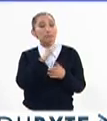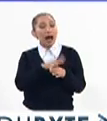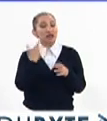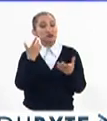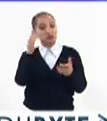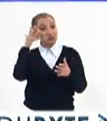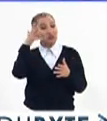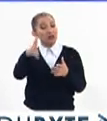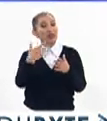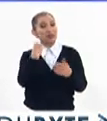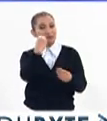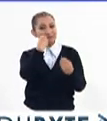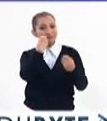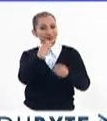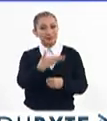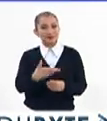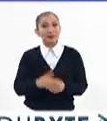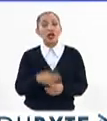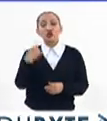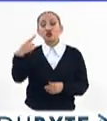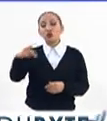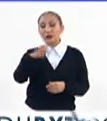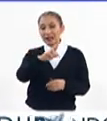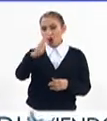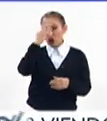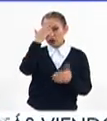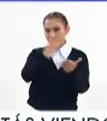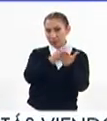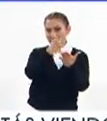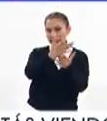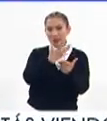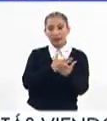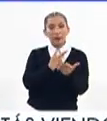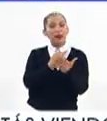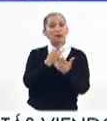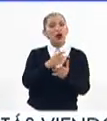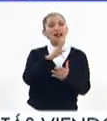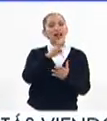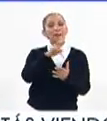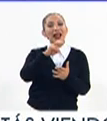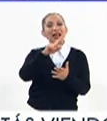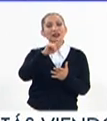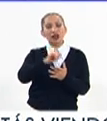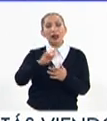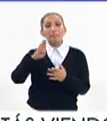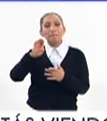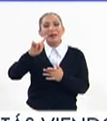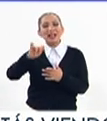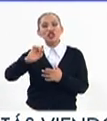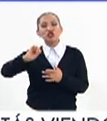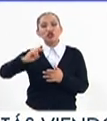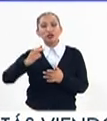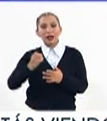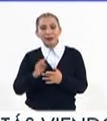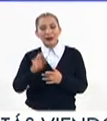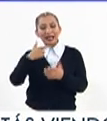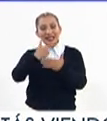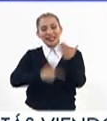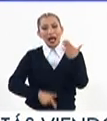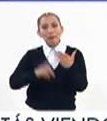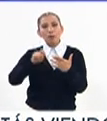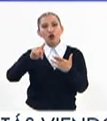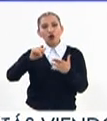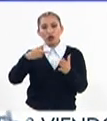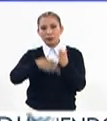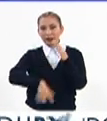mayores promesas gastronómicas. Entre sus reconocimientos cuenta con el premio Revelation y Best New Chef de la guía culinaria